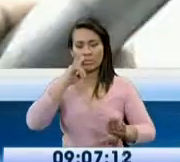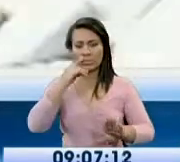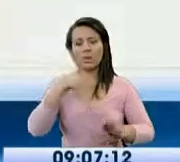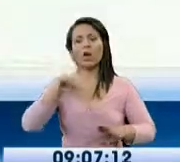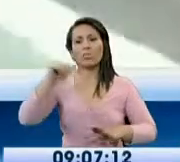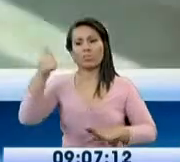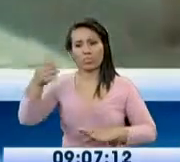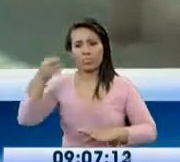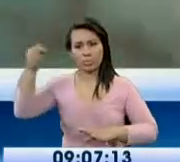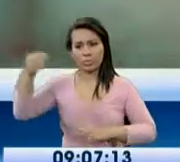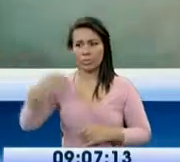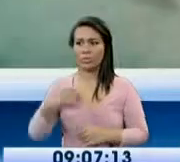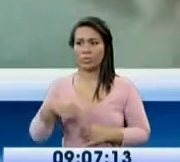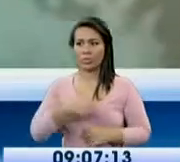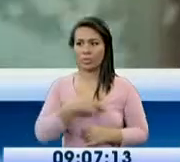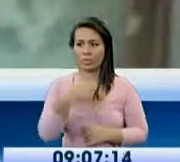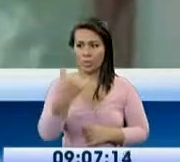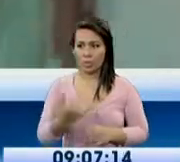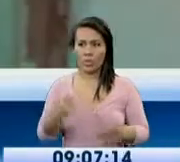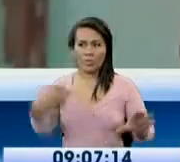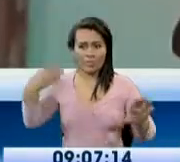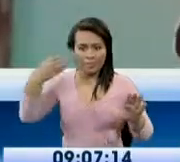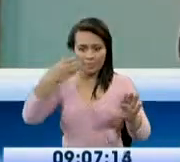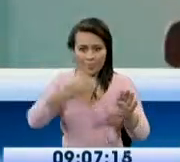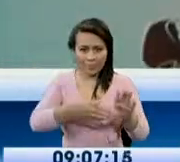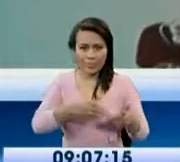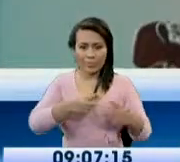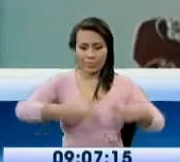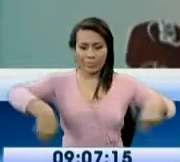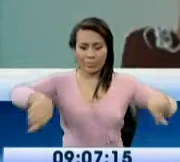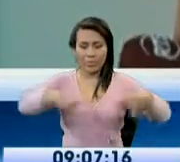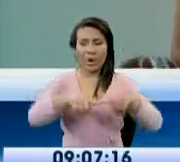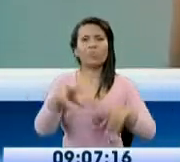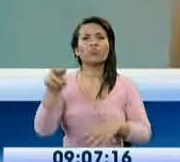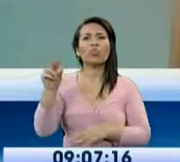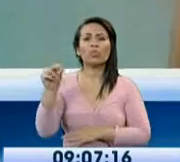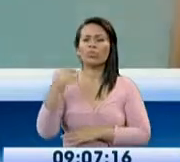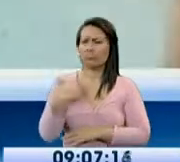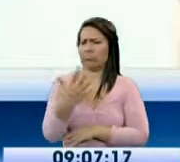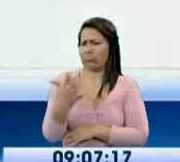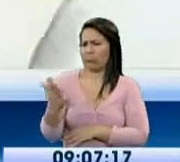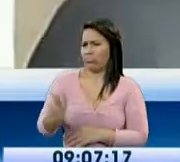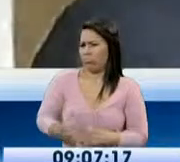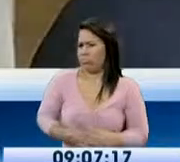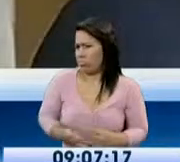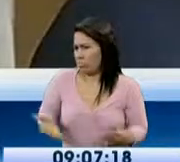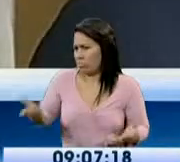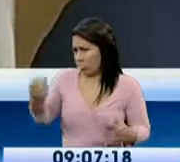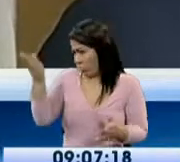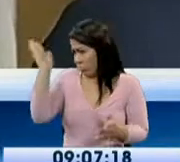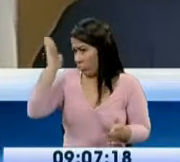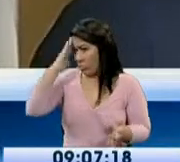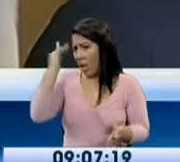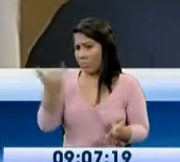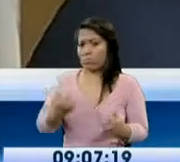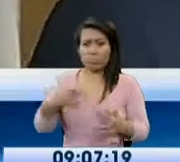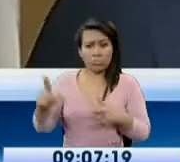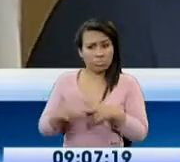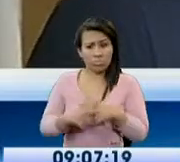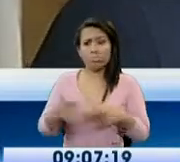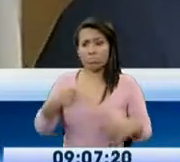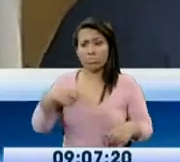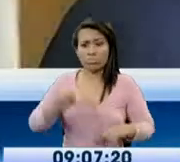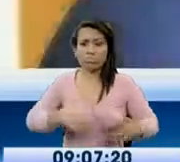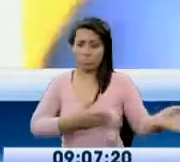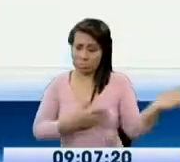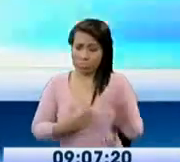niño. Acudimos al establecimiento educativo y ahí negaron las acusaciones. Como usted sabe, ahorita con la inclusión educativa no se